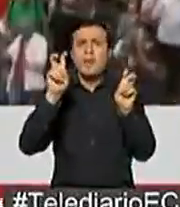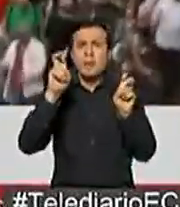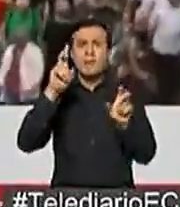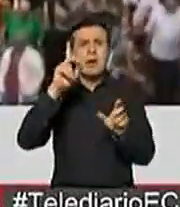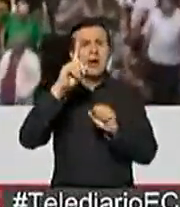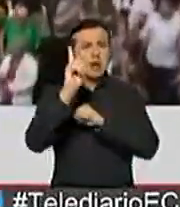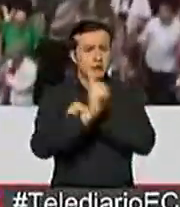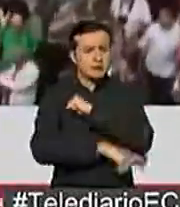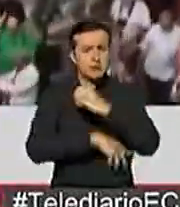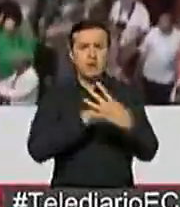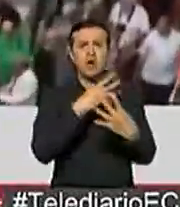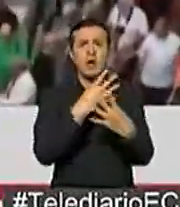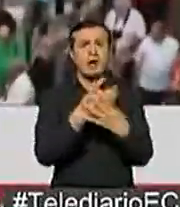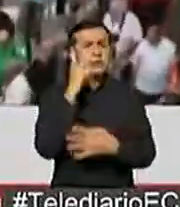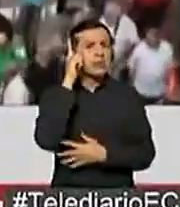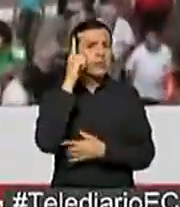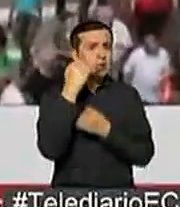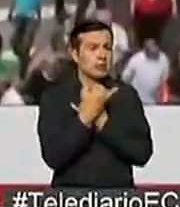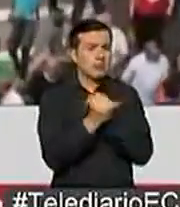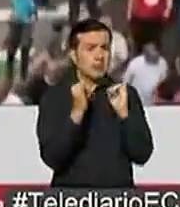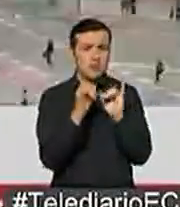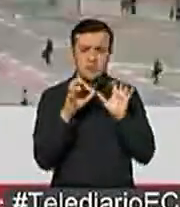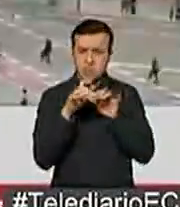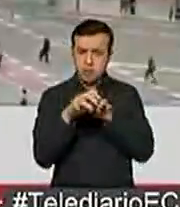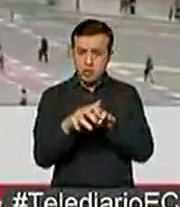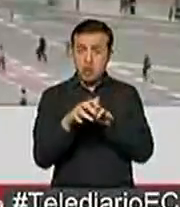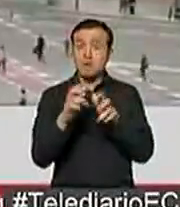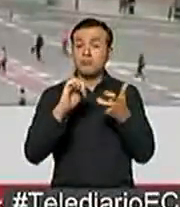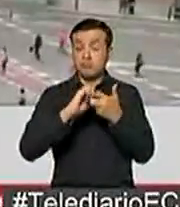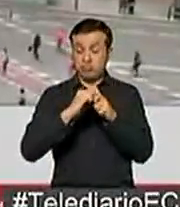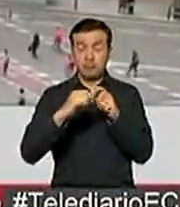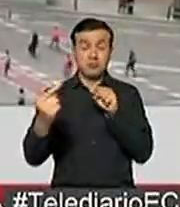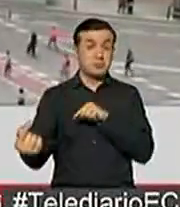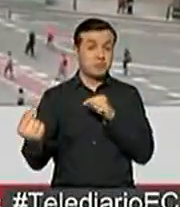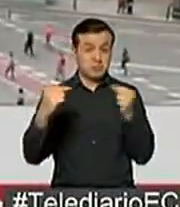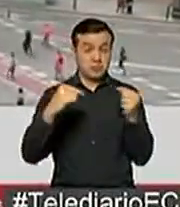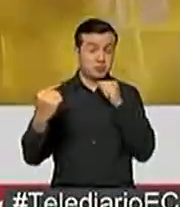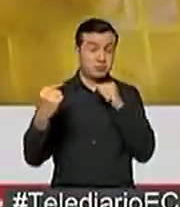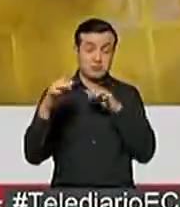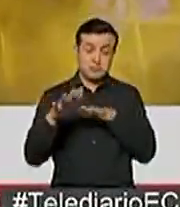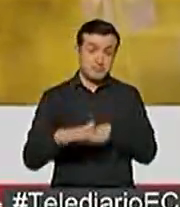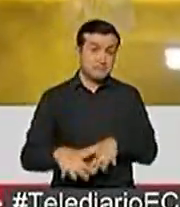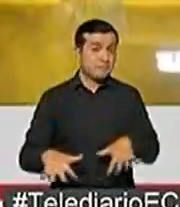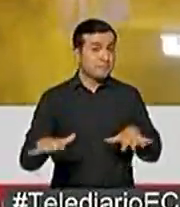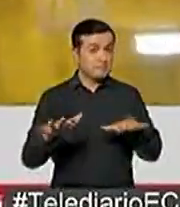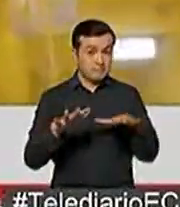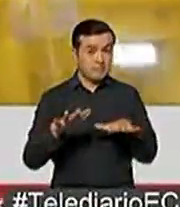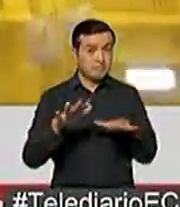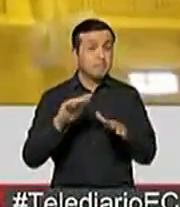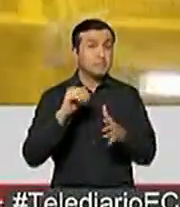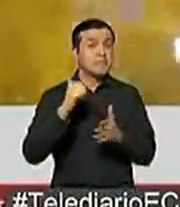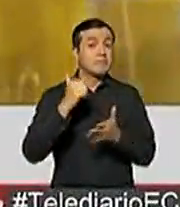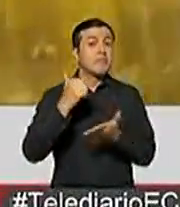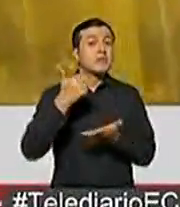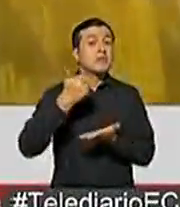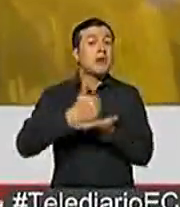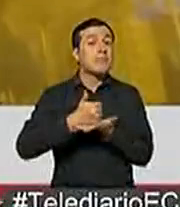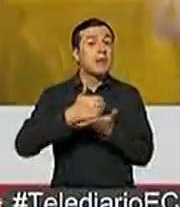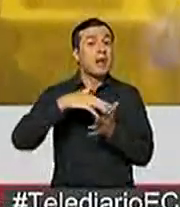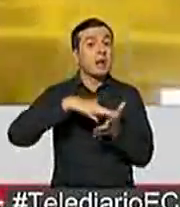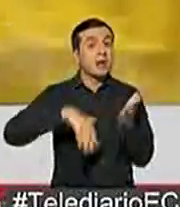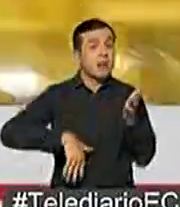independentistas la jornada de huelga terminó con diversos enfrentamientos en varios puntos de la capital catalana los